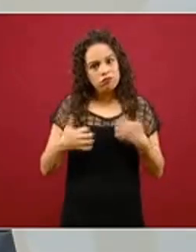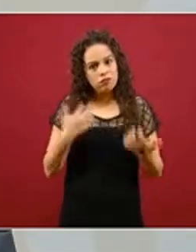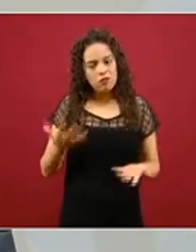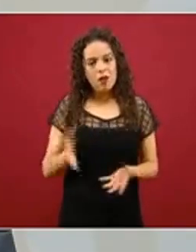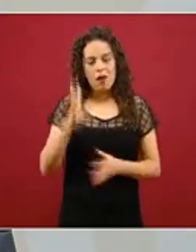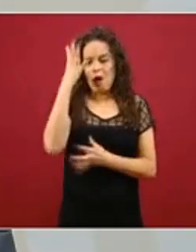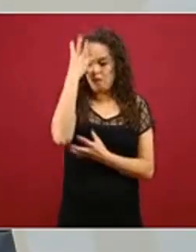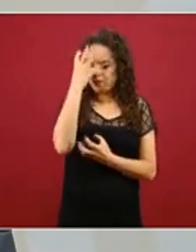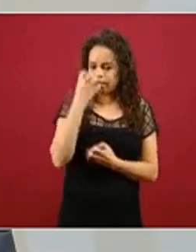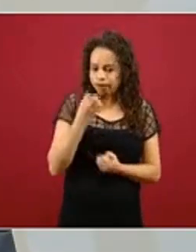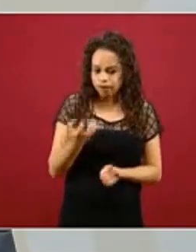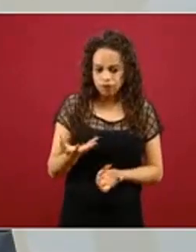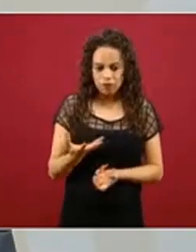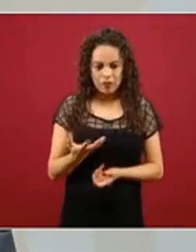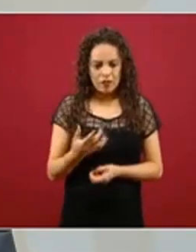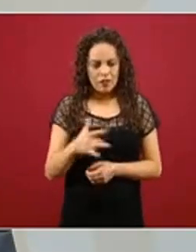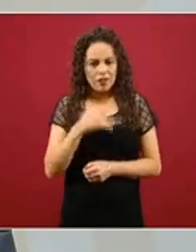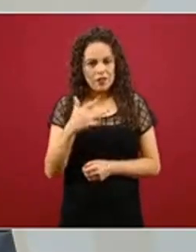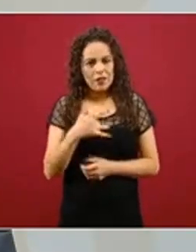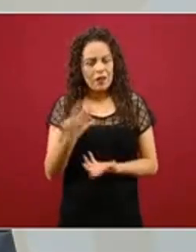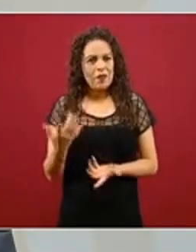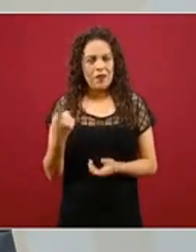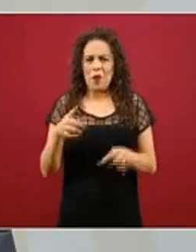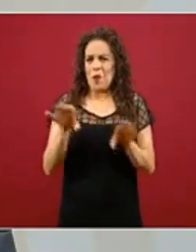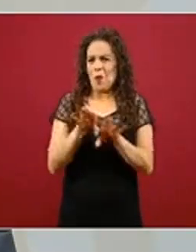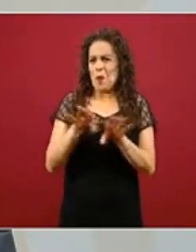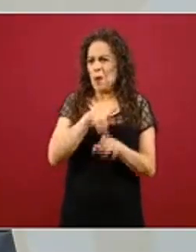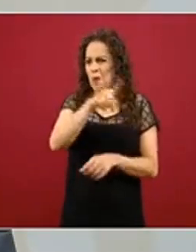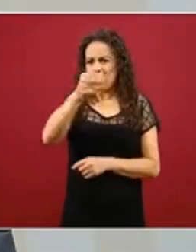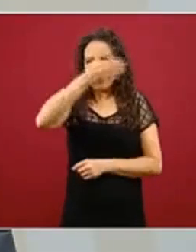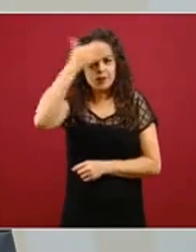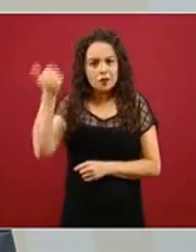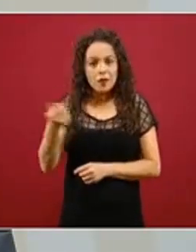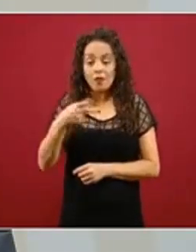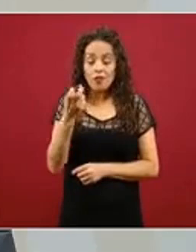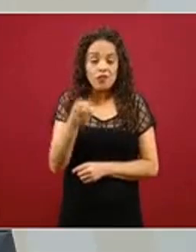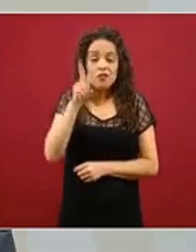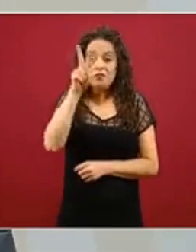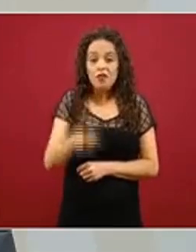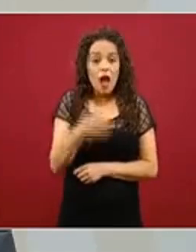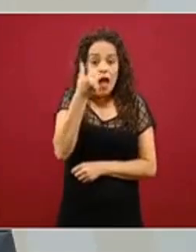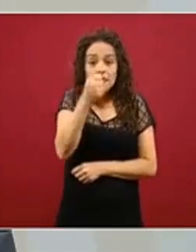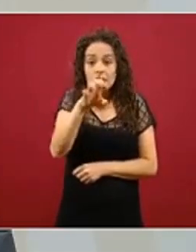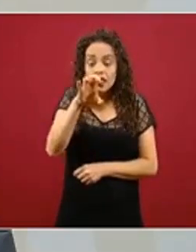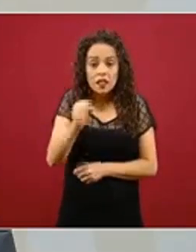decepcionante, pero esa es la realidad. Las epidemias son un fenómeno muy complejo,